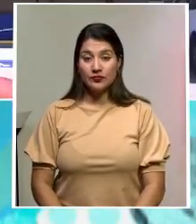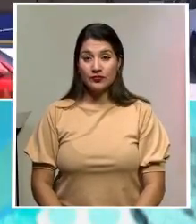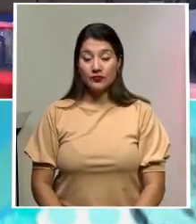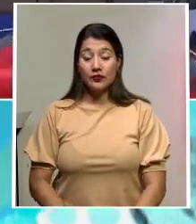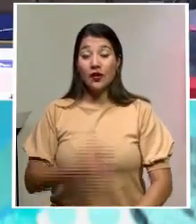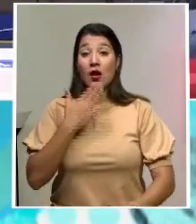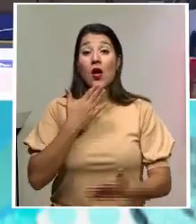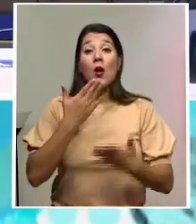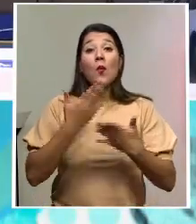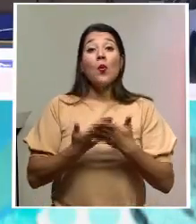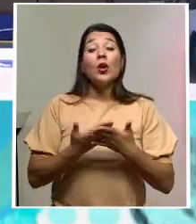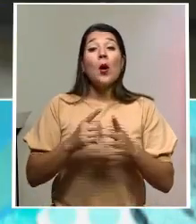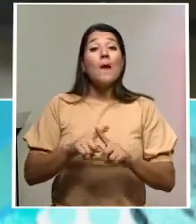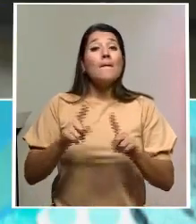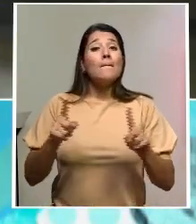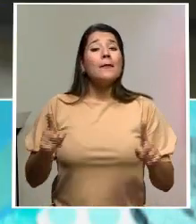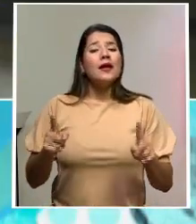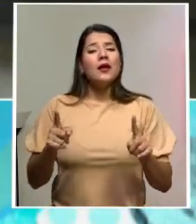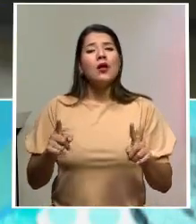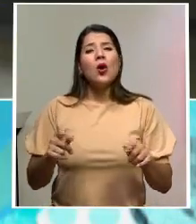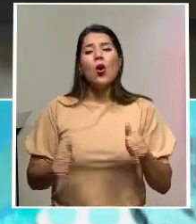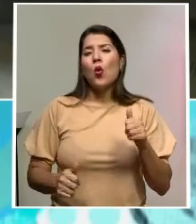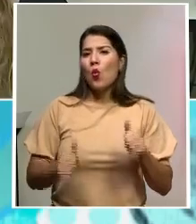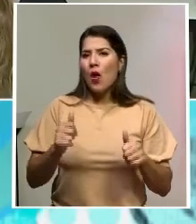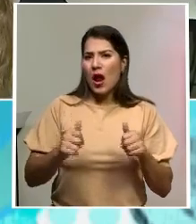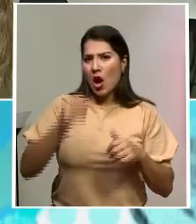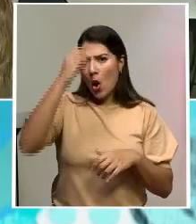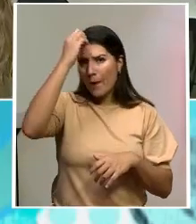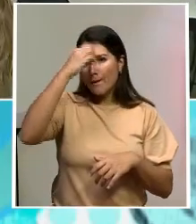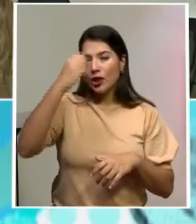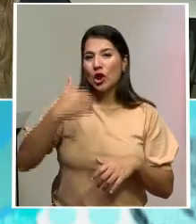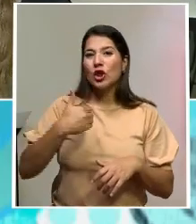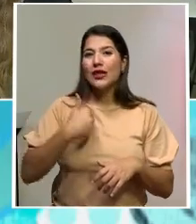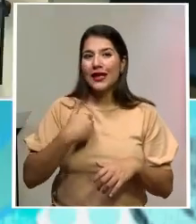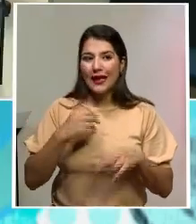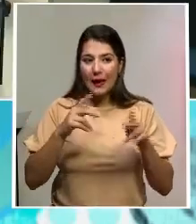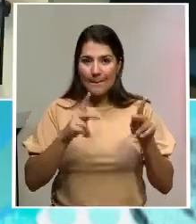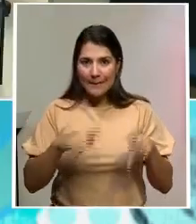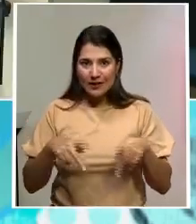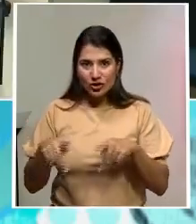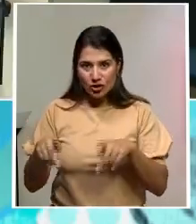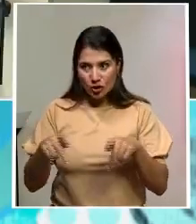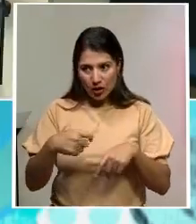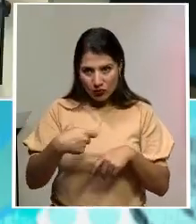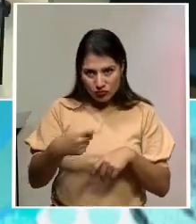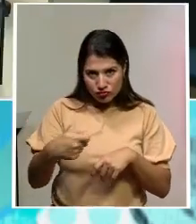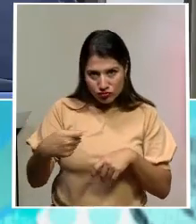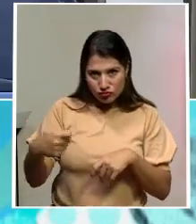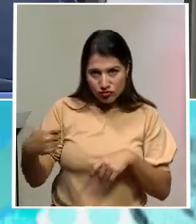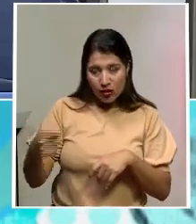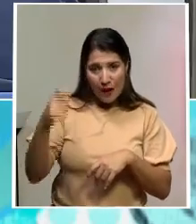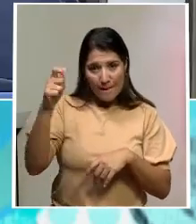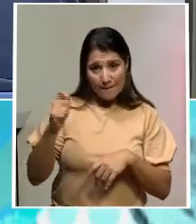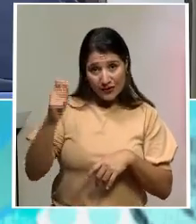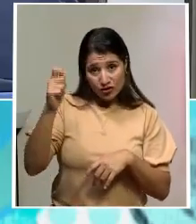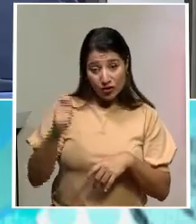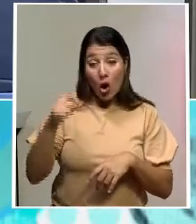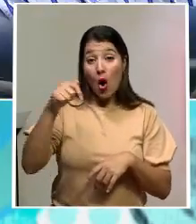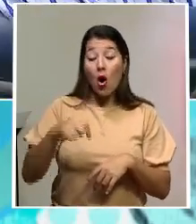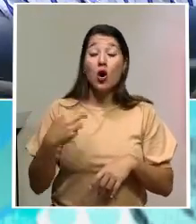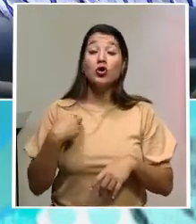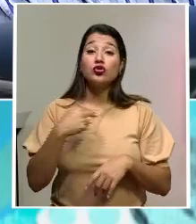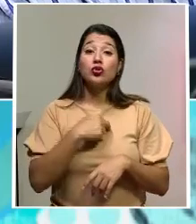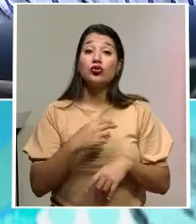Bueno, pero ¿cuál es la posición que mantienen algunos de los cotizantes sobre este tema? Precisamente hoy conversamos con